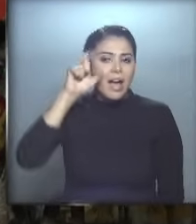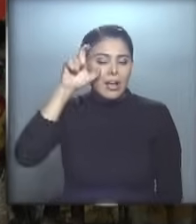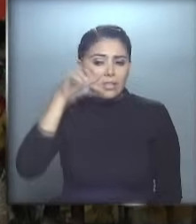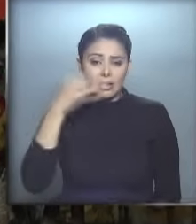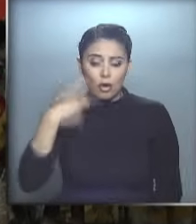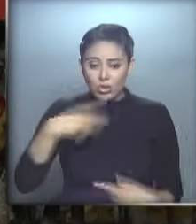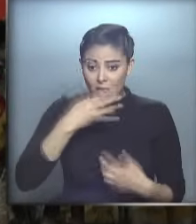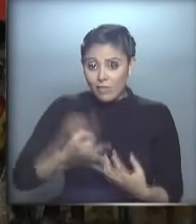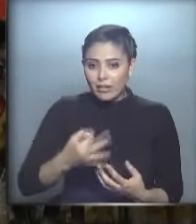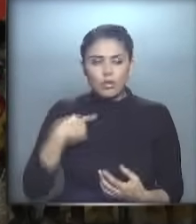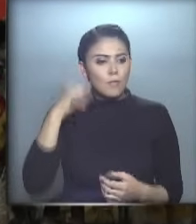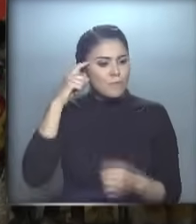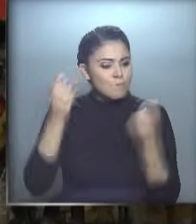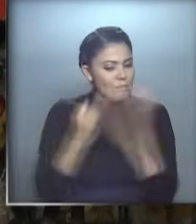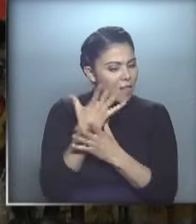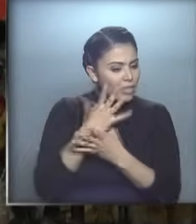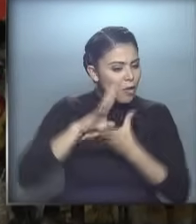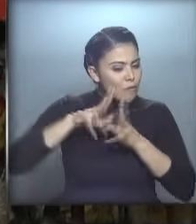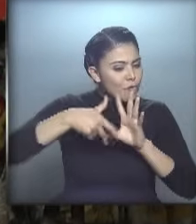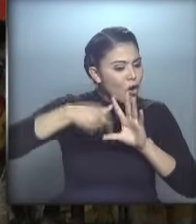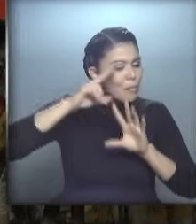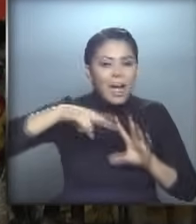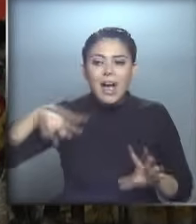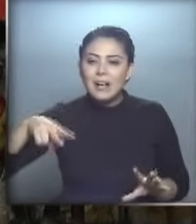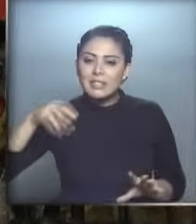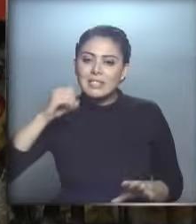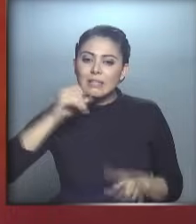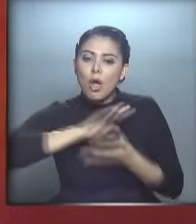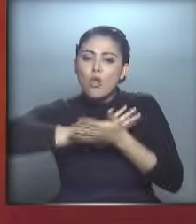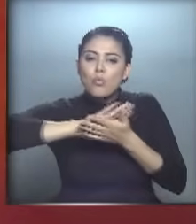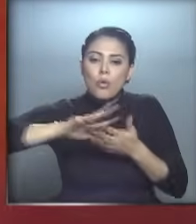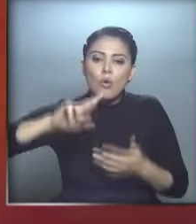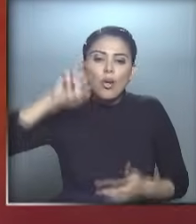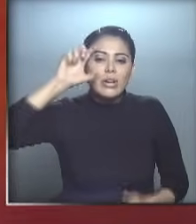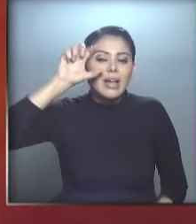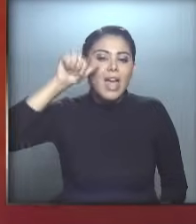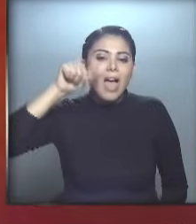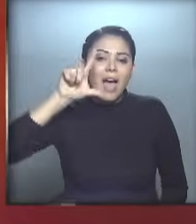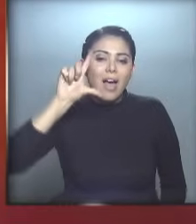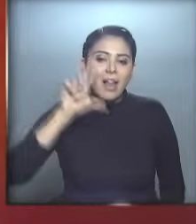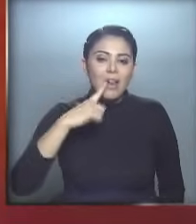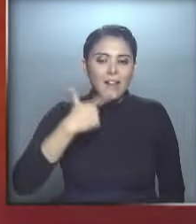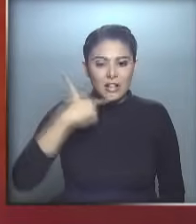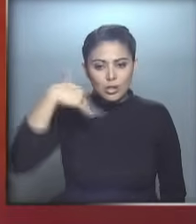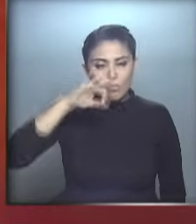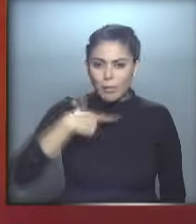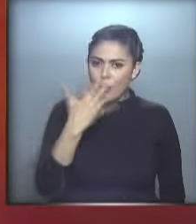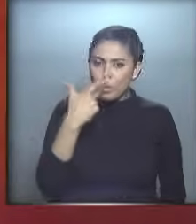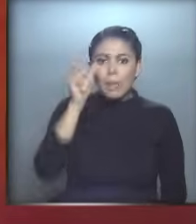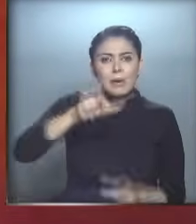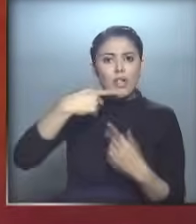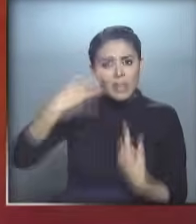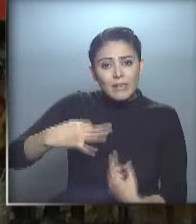reales. Inventé un movimiento artístico llamado Nuevo Realismo. Me interesa pintar personas reales